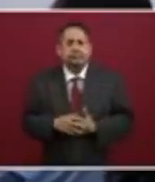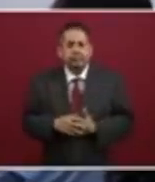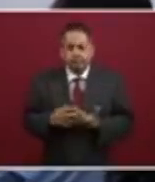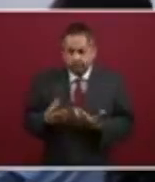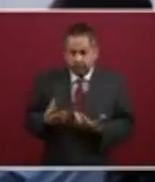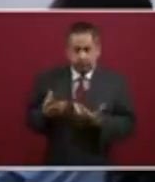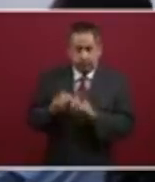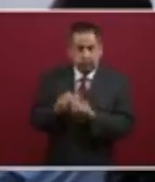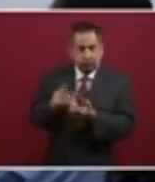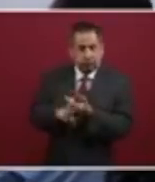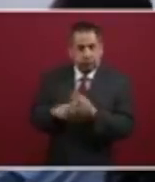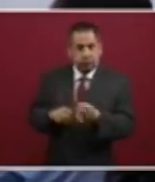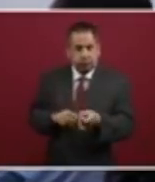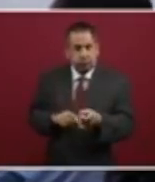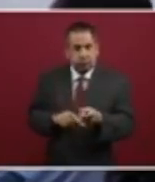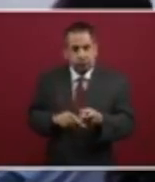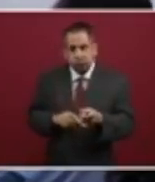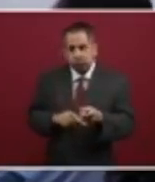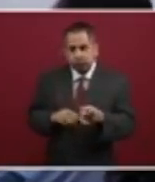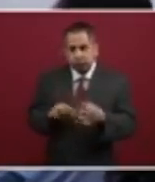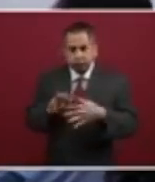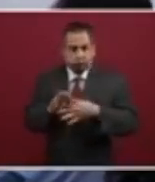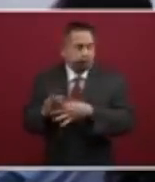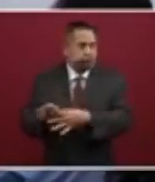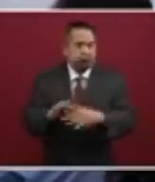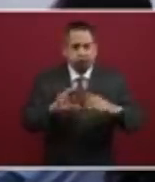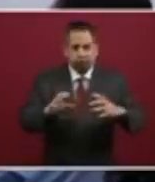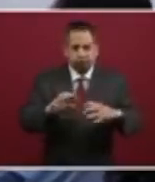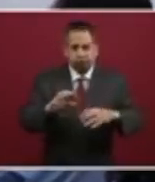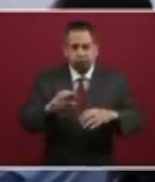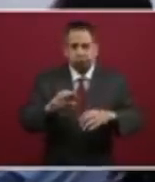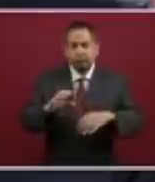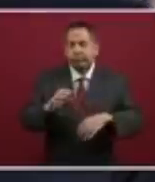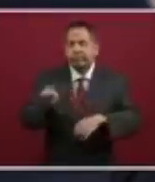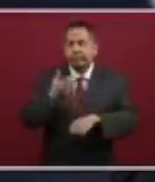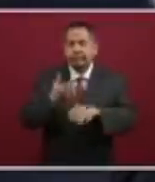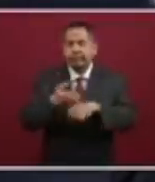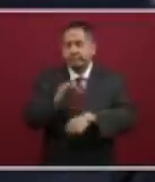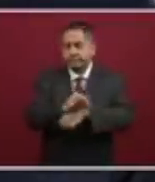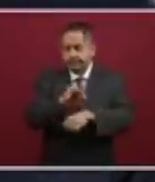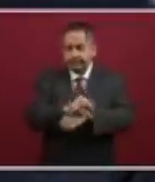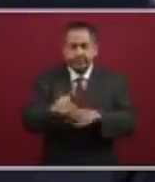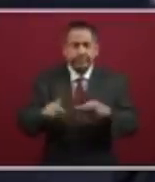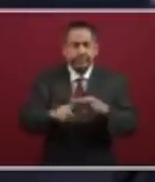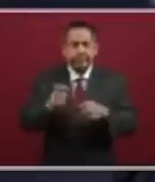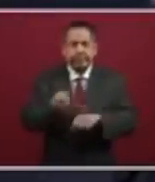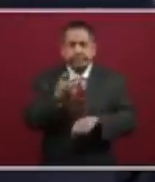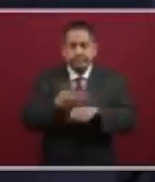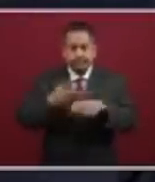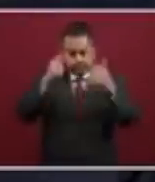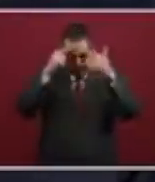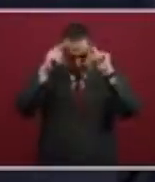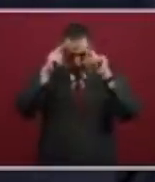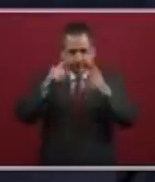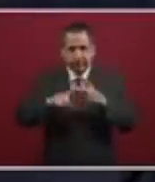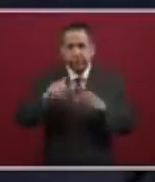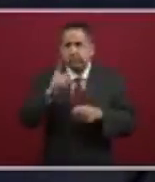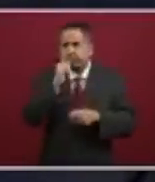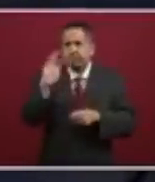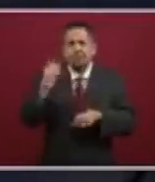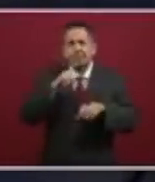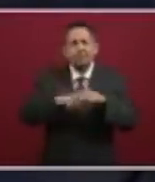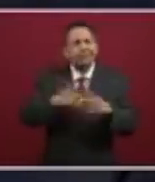unir a la Secretaría de la Defensa, a la Secretaría de Marina, a la Policía Federal. ¿Cómo era